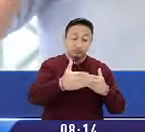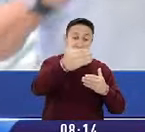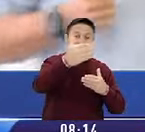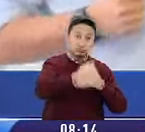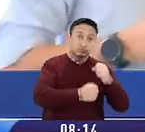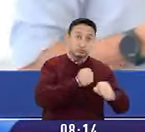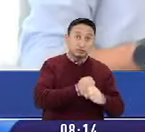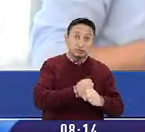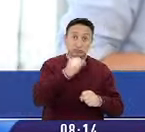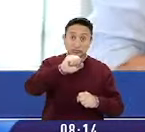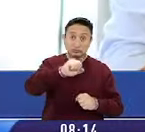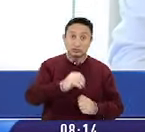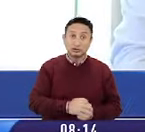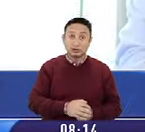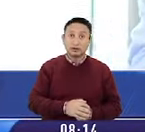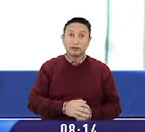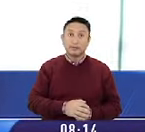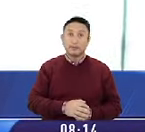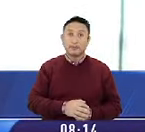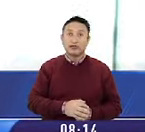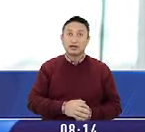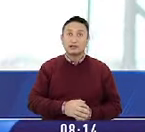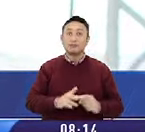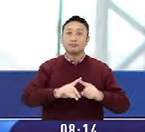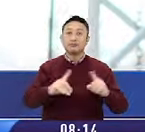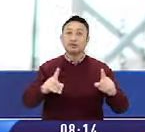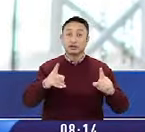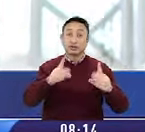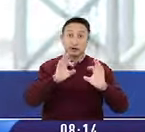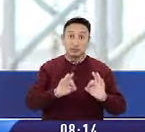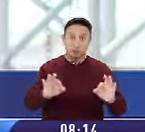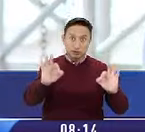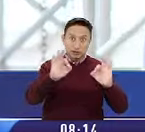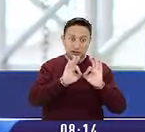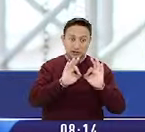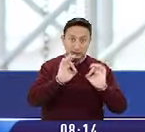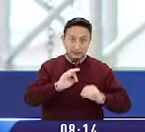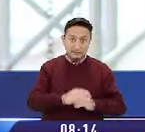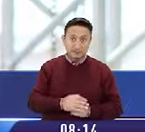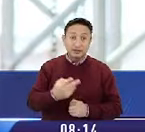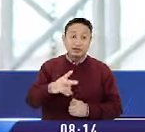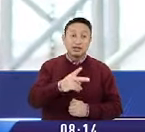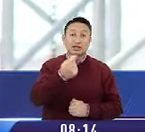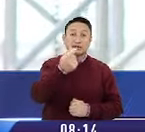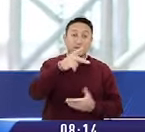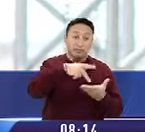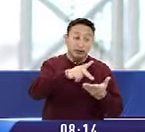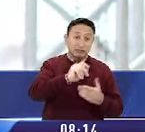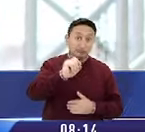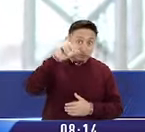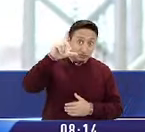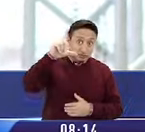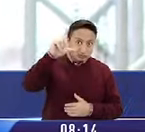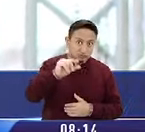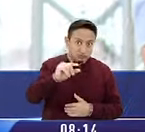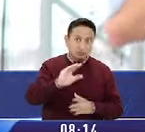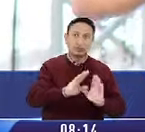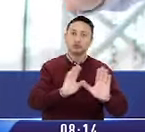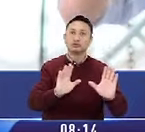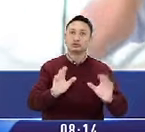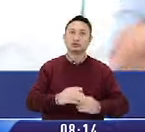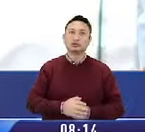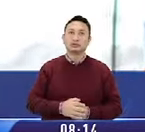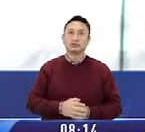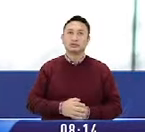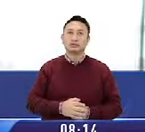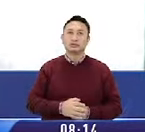importantísimo tenerlo antes de septiembre. Pero así como es importante, también es importante tenerlo al precio justo. Ni que gane la ciudad, ni que